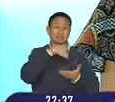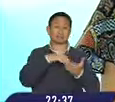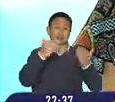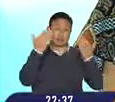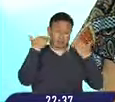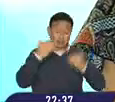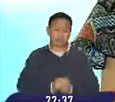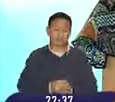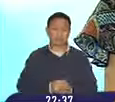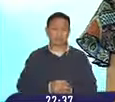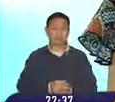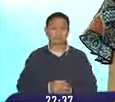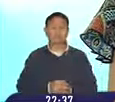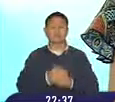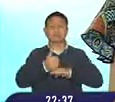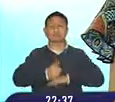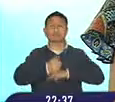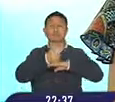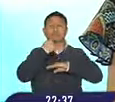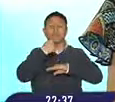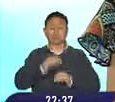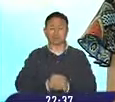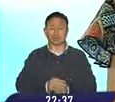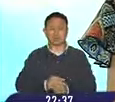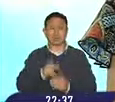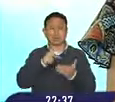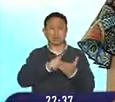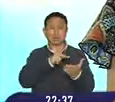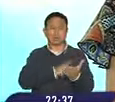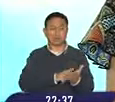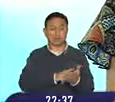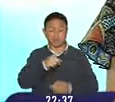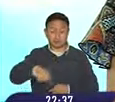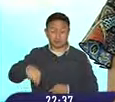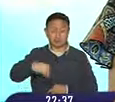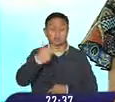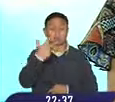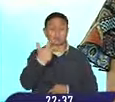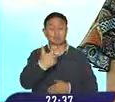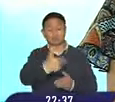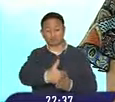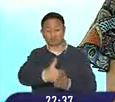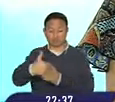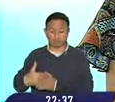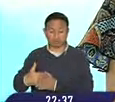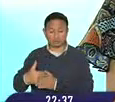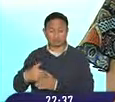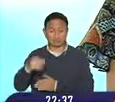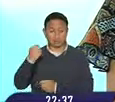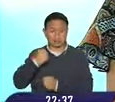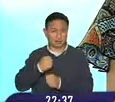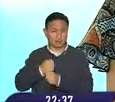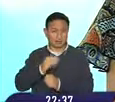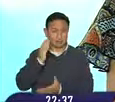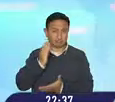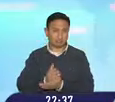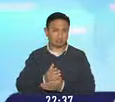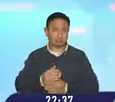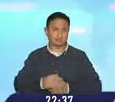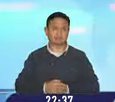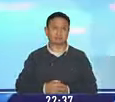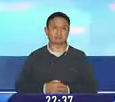Guayaquil. Esta entidad destaca que cuenta con programas para erradicar la mendicidad y el trabajo infantil.